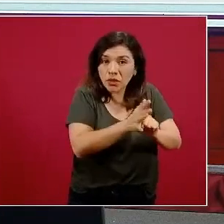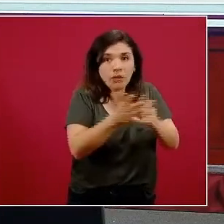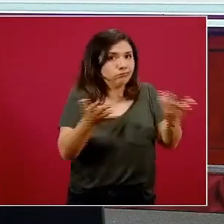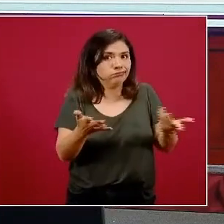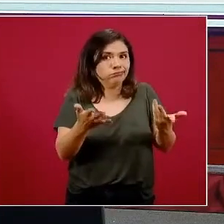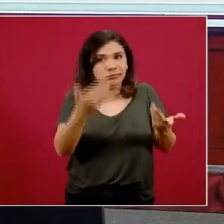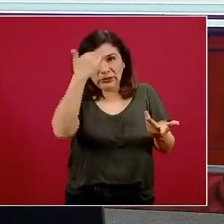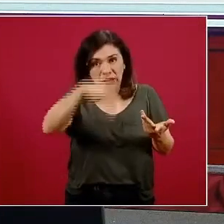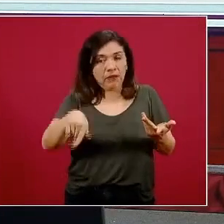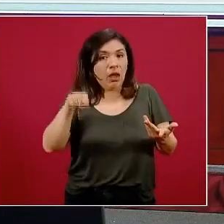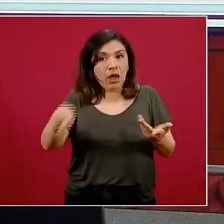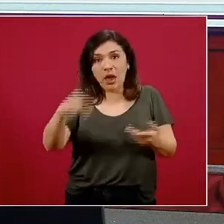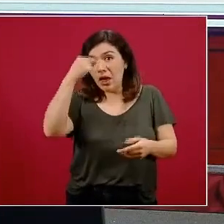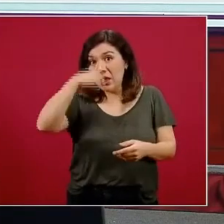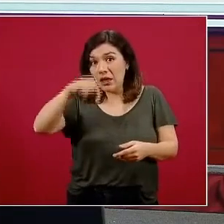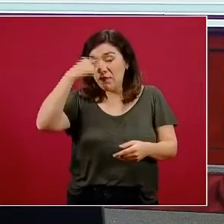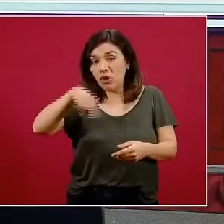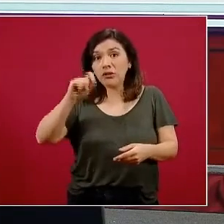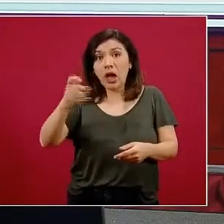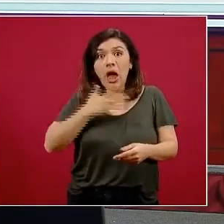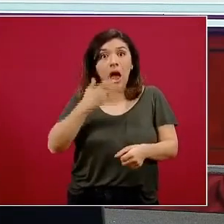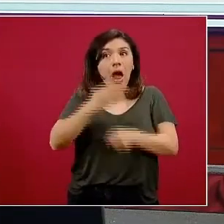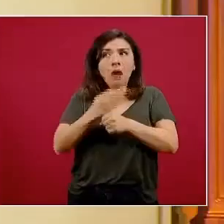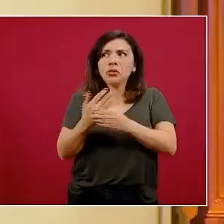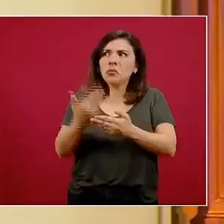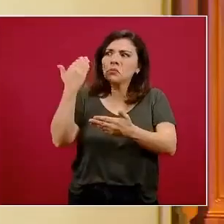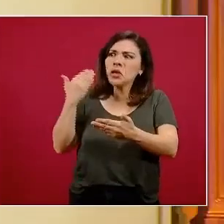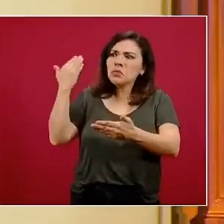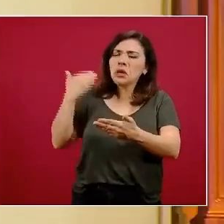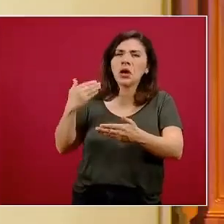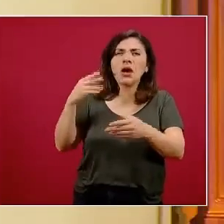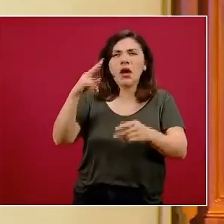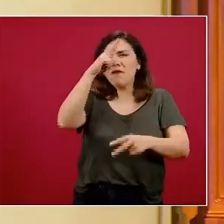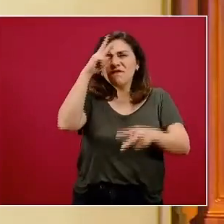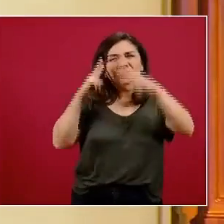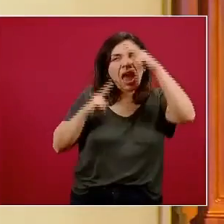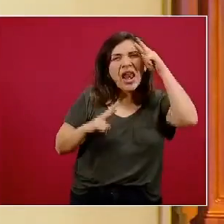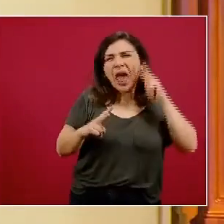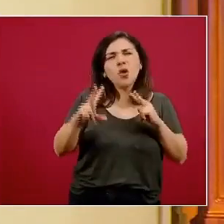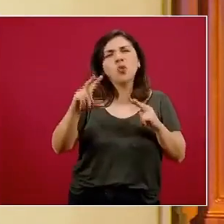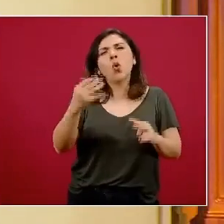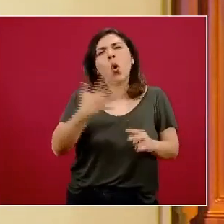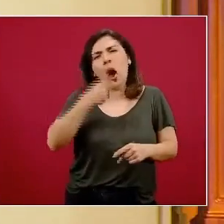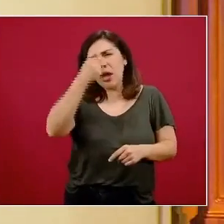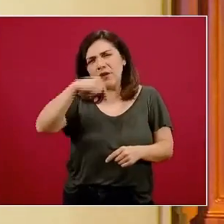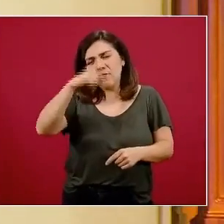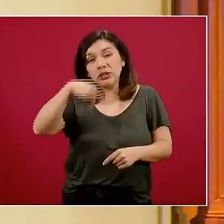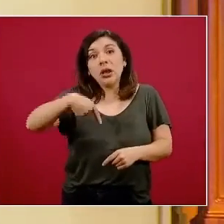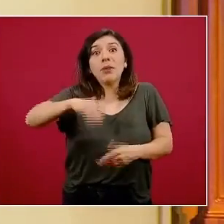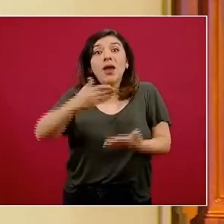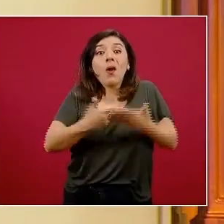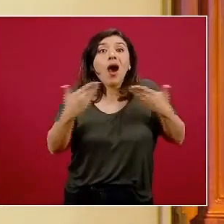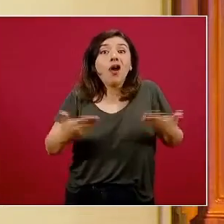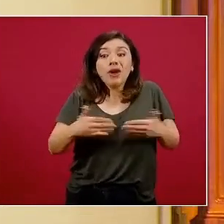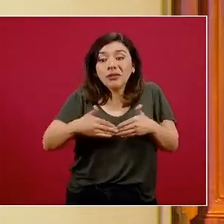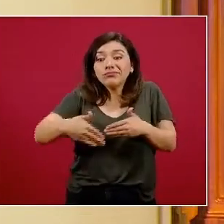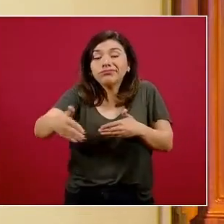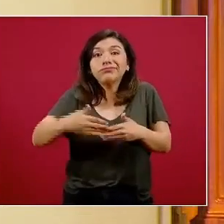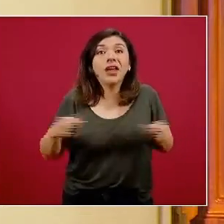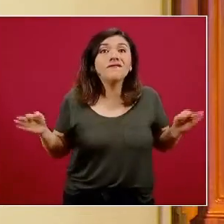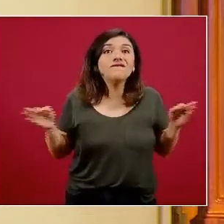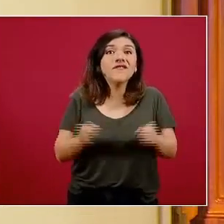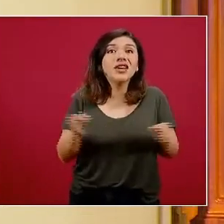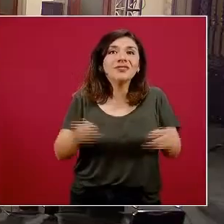que influenza prácticamente no ha circulado en los meses de verano, pero dado que ahora esperamos que en la temporada